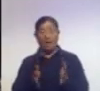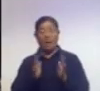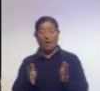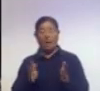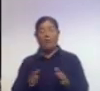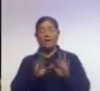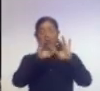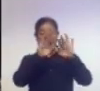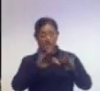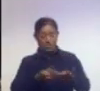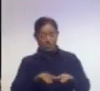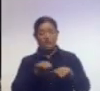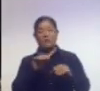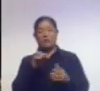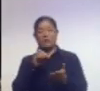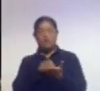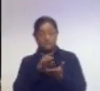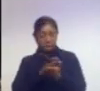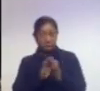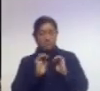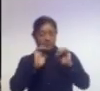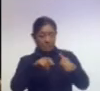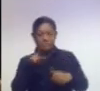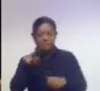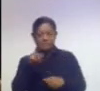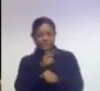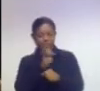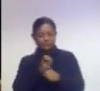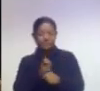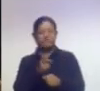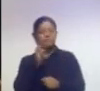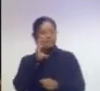registro de inscripciones. Los invitamos a que consulten en